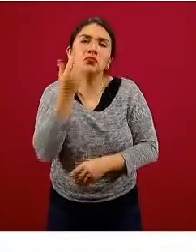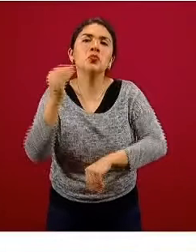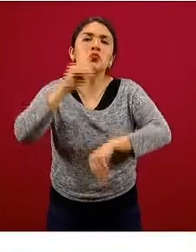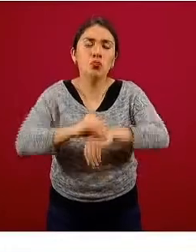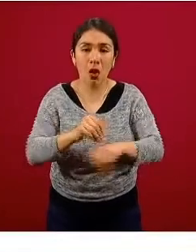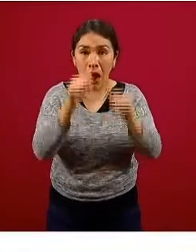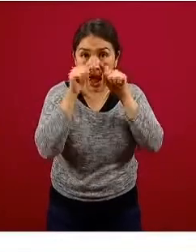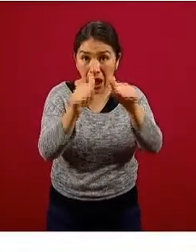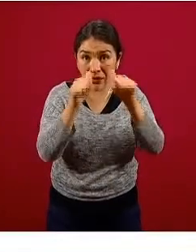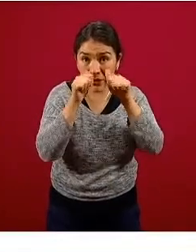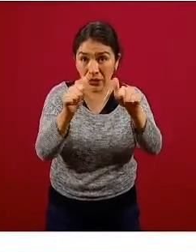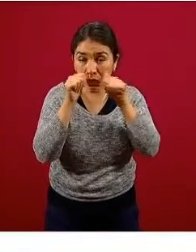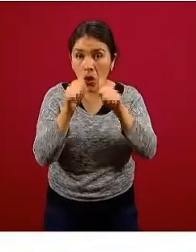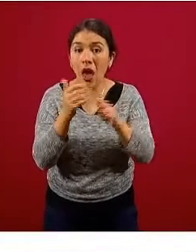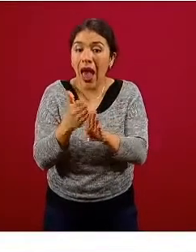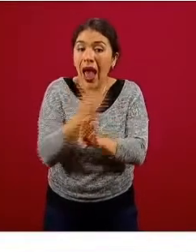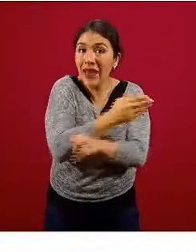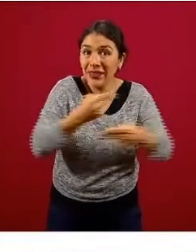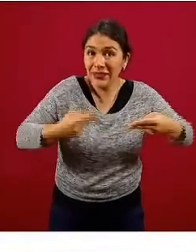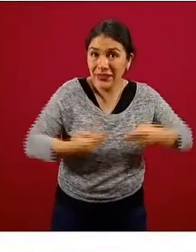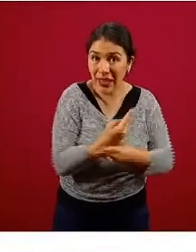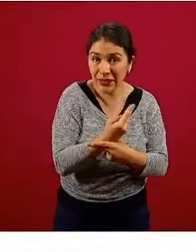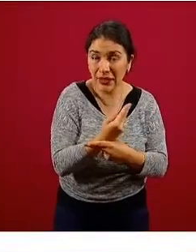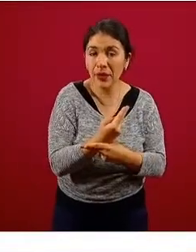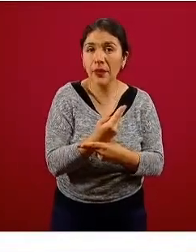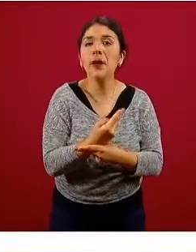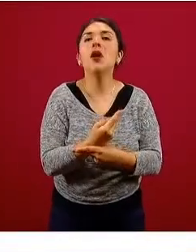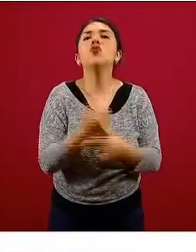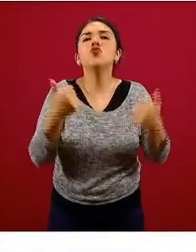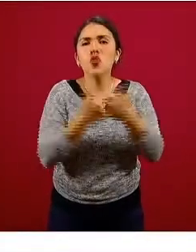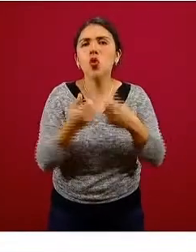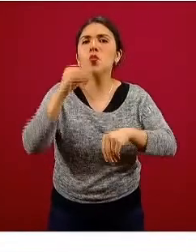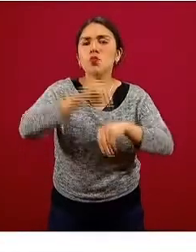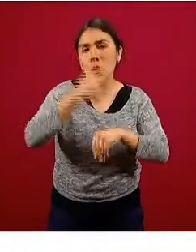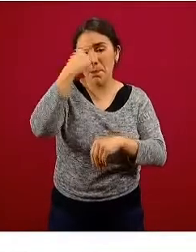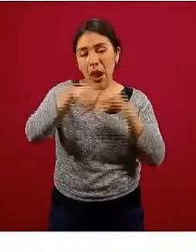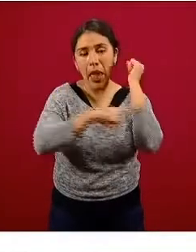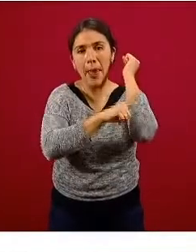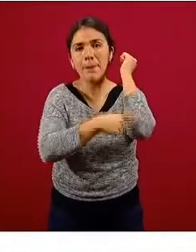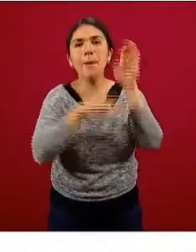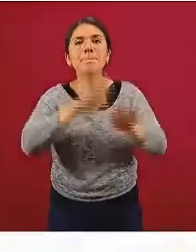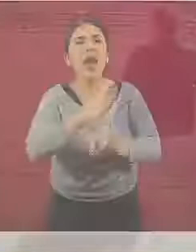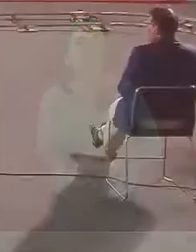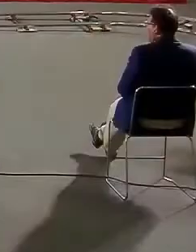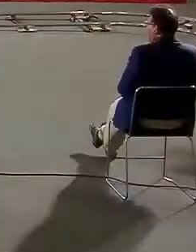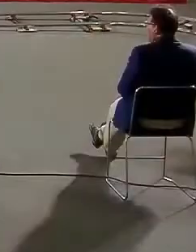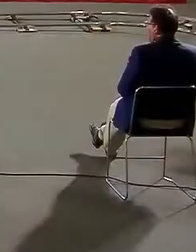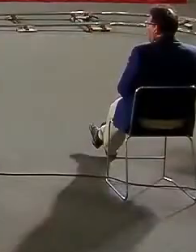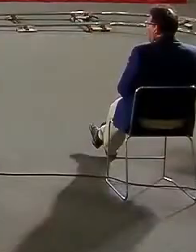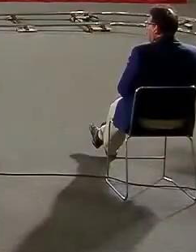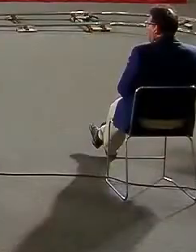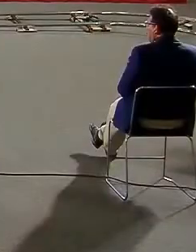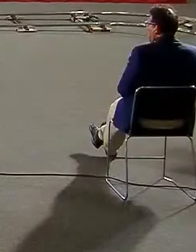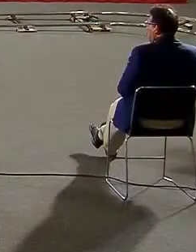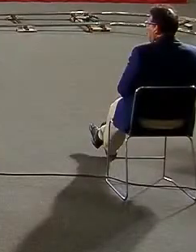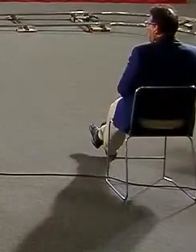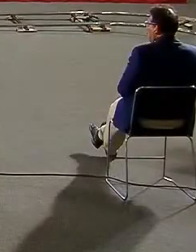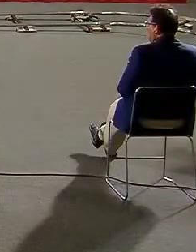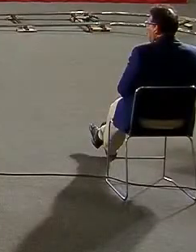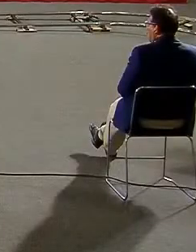proponiendo atención prenatal que lleve a un embarazo saludable. Estamos